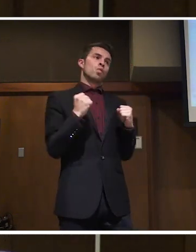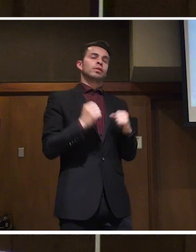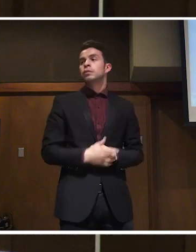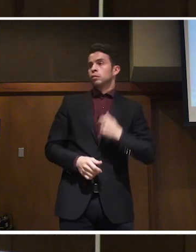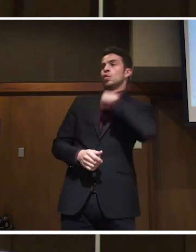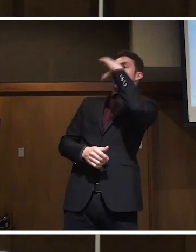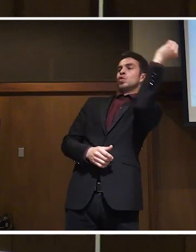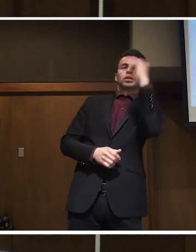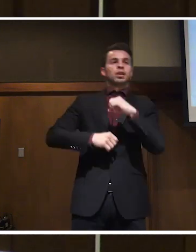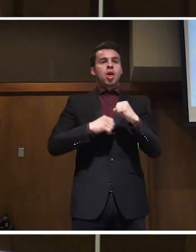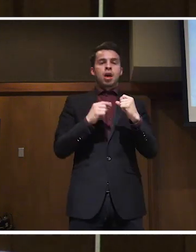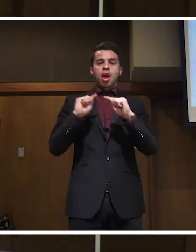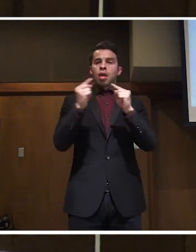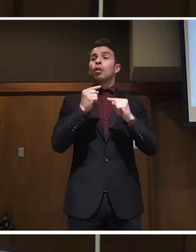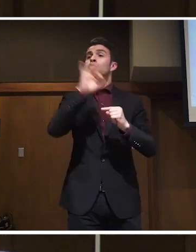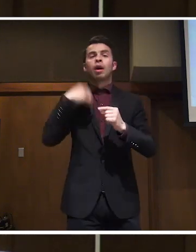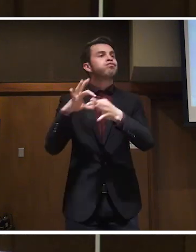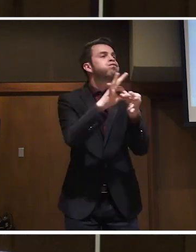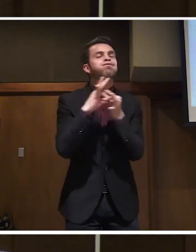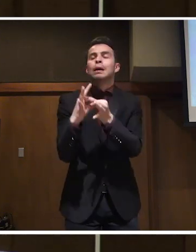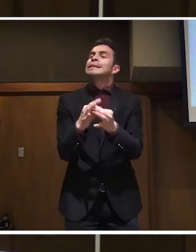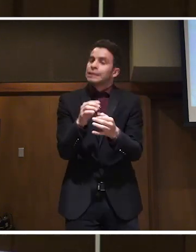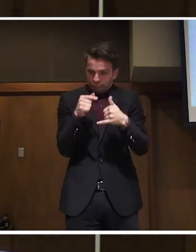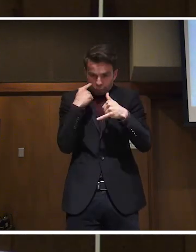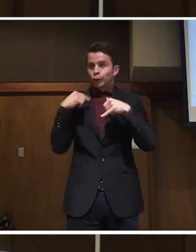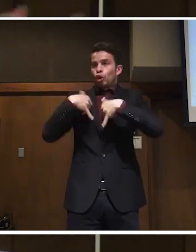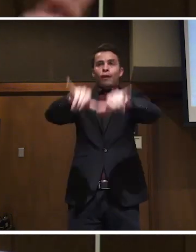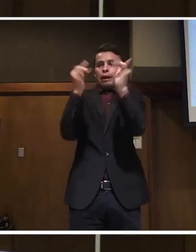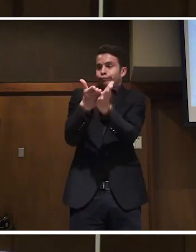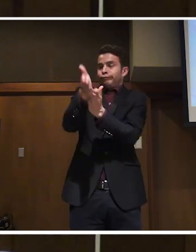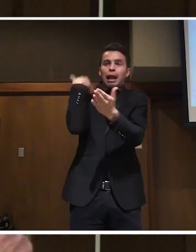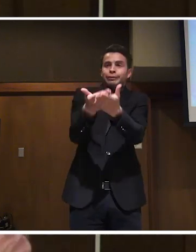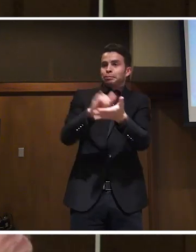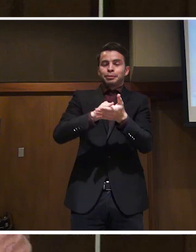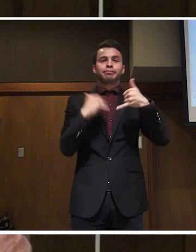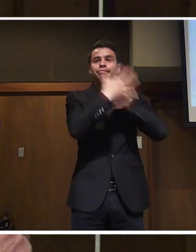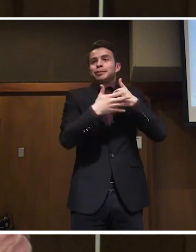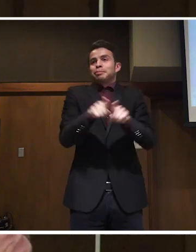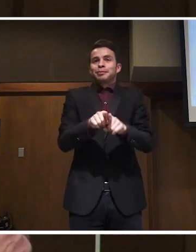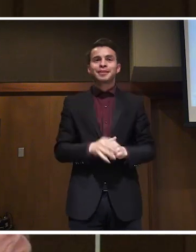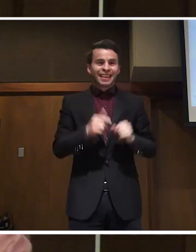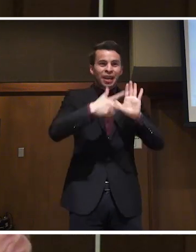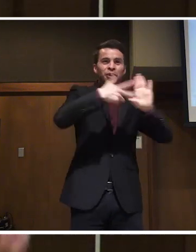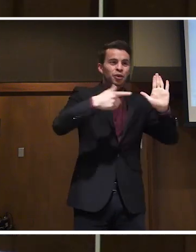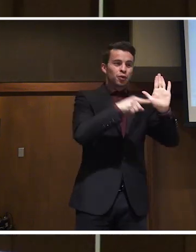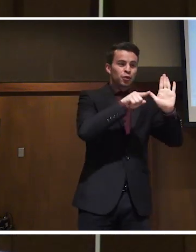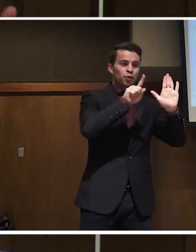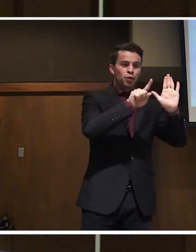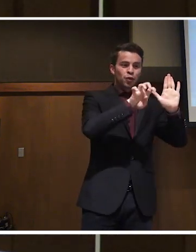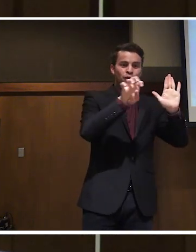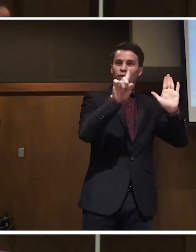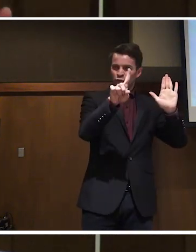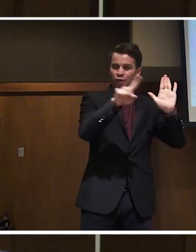insistimos en la diferenciación regional y la valoramos, y eso está bastante bien. Incluso la Constitución del 91, aunque no usa